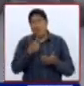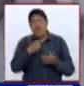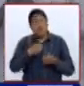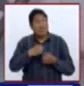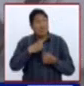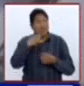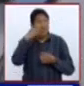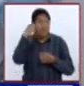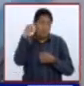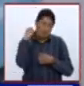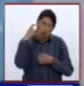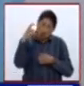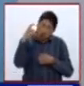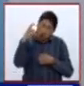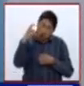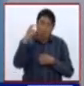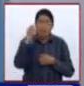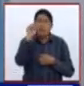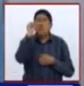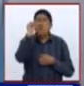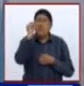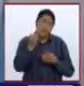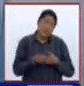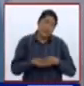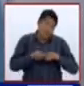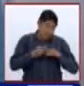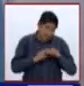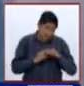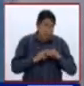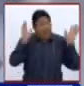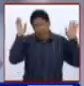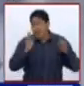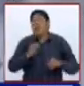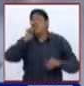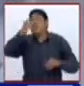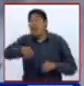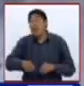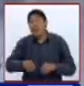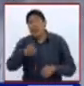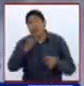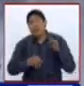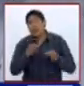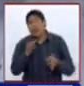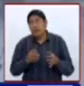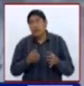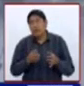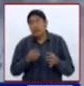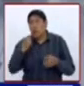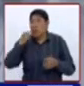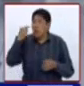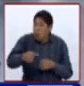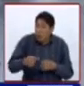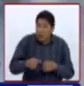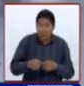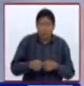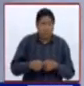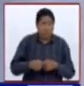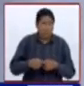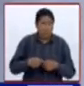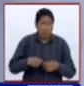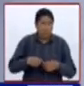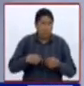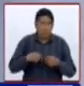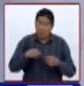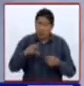la espera, pero las medidas van a seguir nomás. Mañana, si hay alguna orden de levantar las medidas, pues la